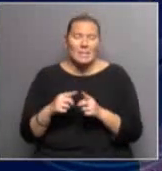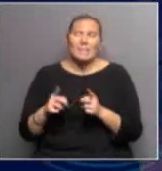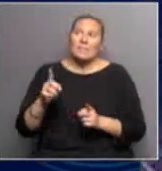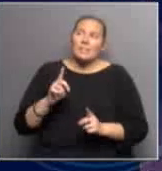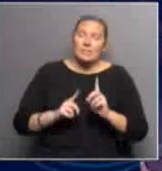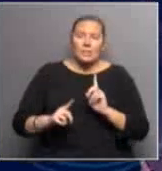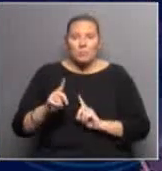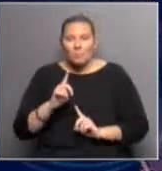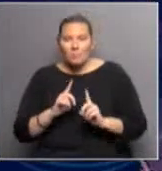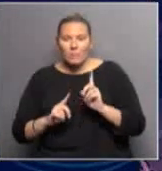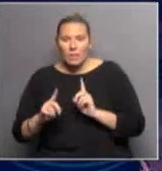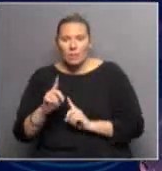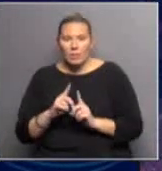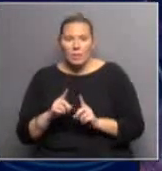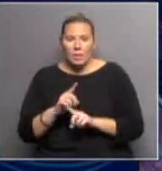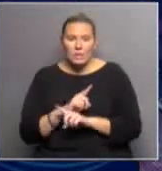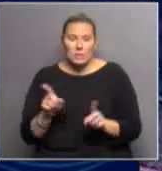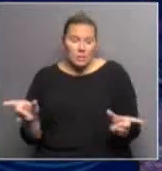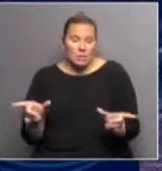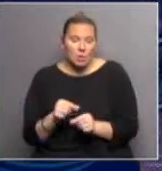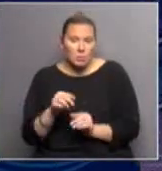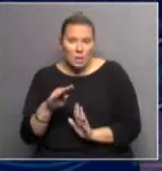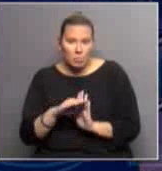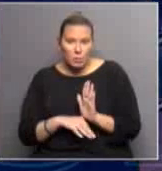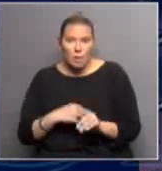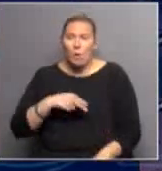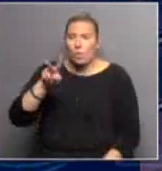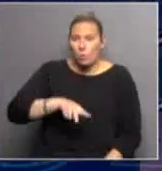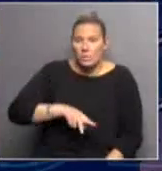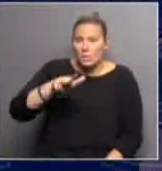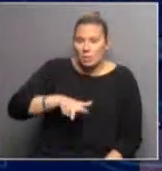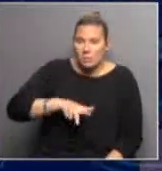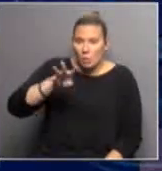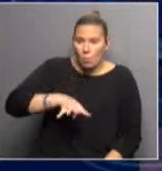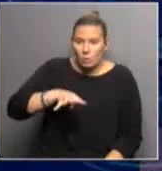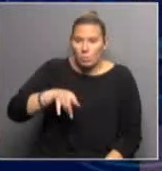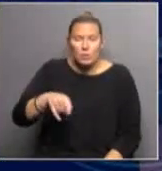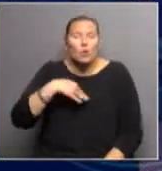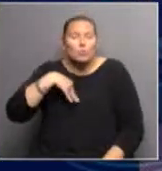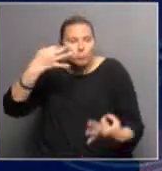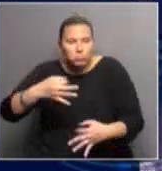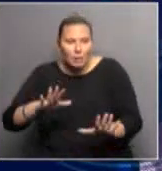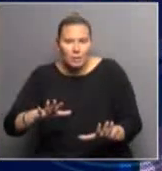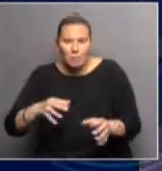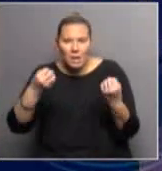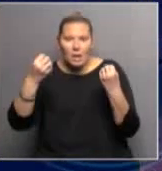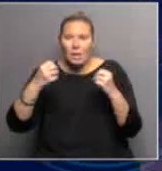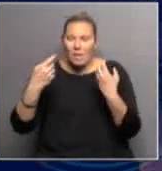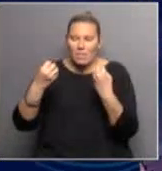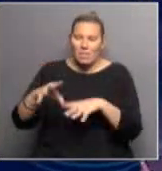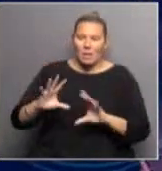veces, sin que terminen el programa, con que vengan 2 meses, 3 meses, 4 meses, con eso alcanza para que abandonen la